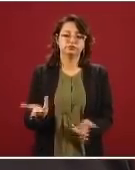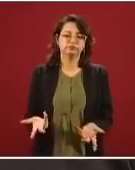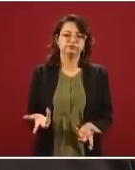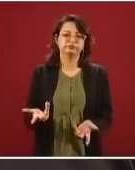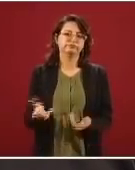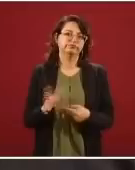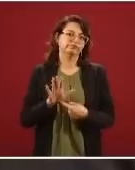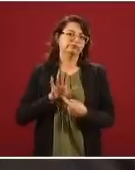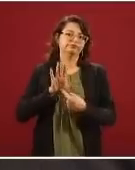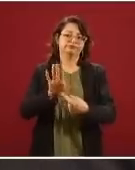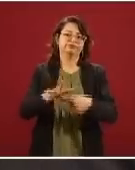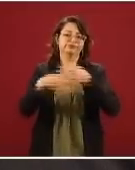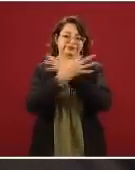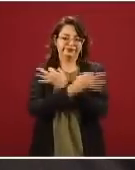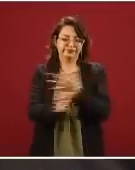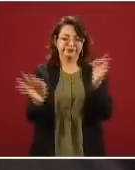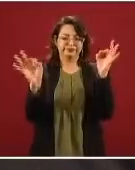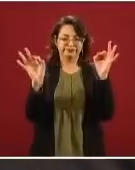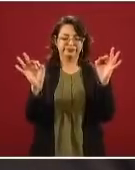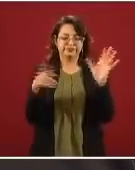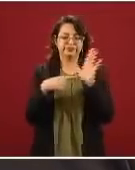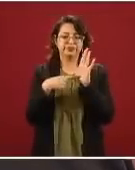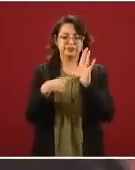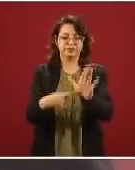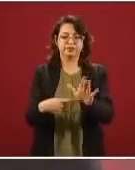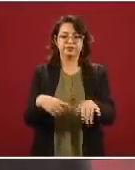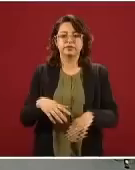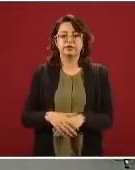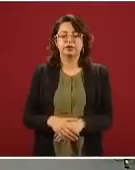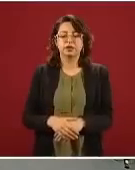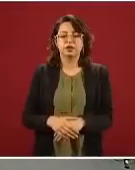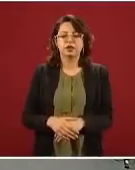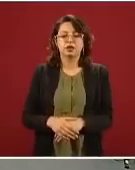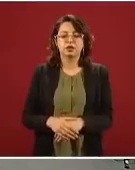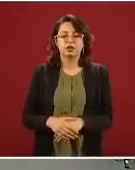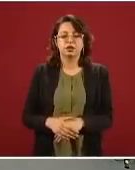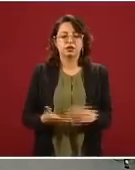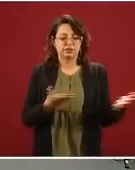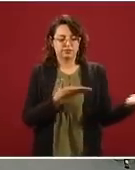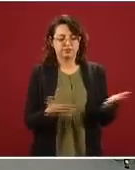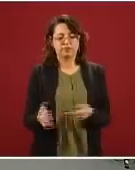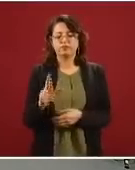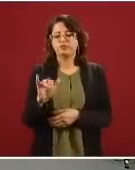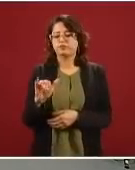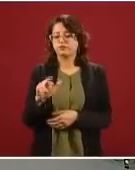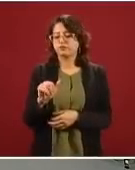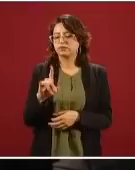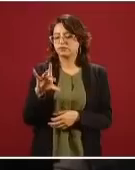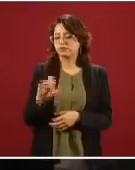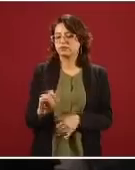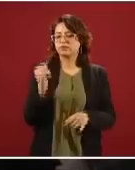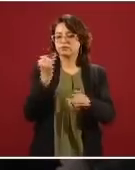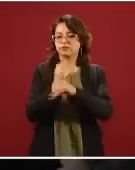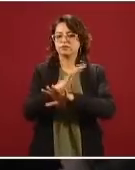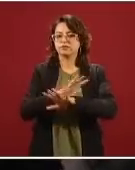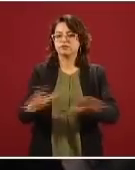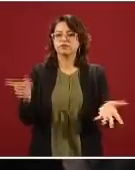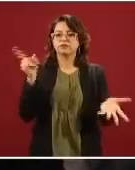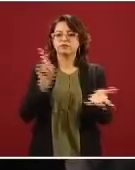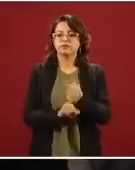quisimos darlo a conocer. Ricardo les va a informar cuánto tenemos en el